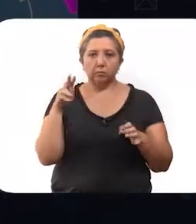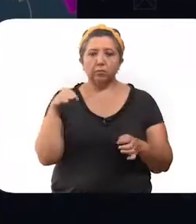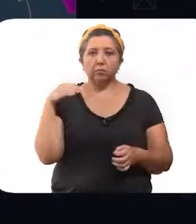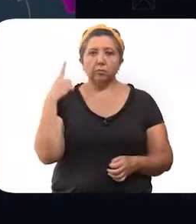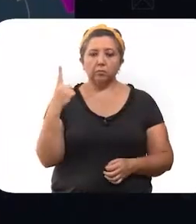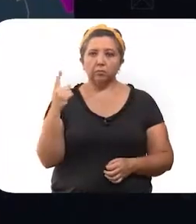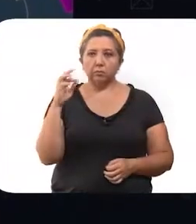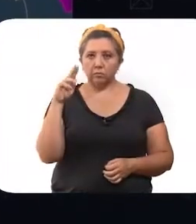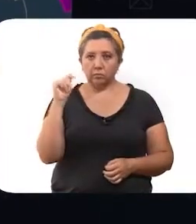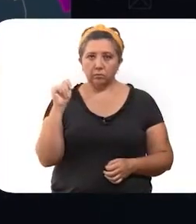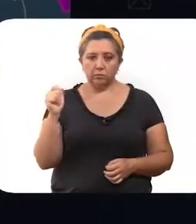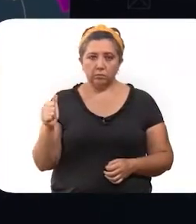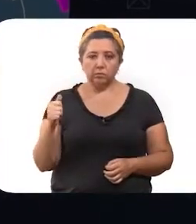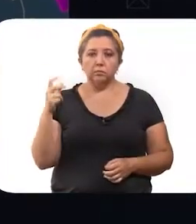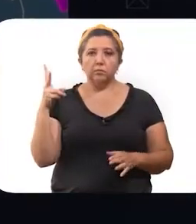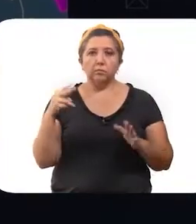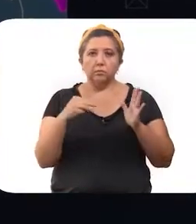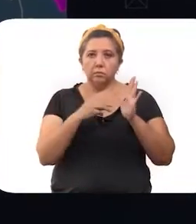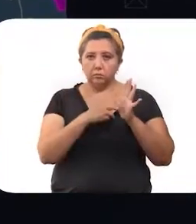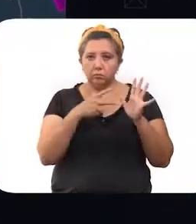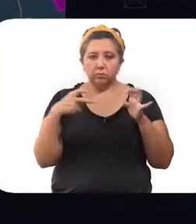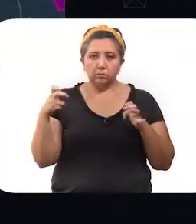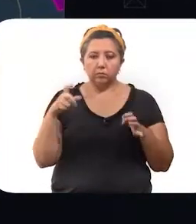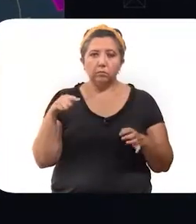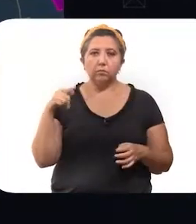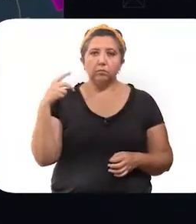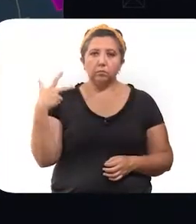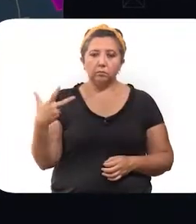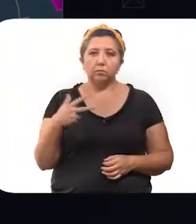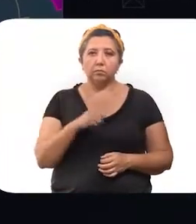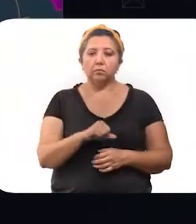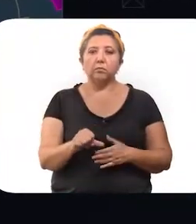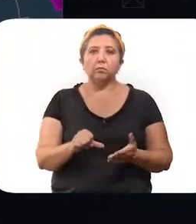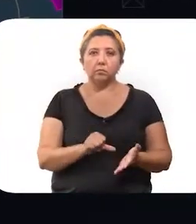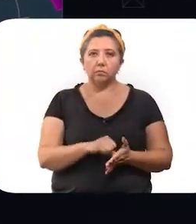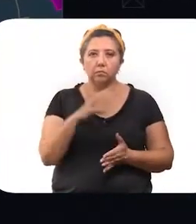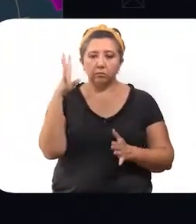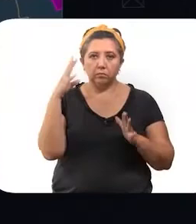7.891 en la zona oriente, 2.878 en la zona centro,